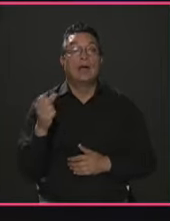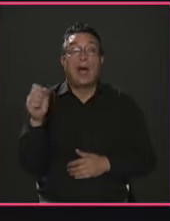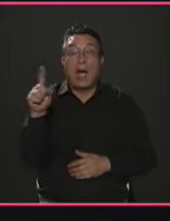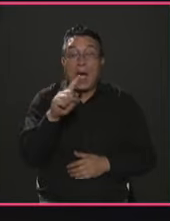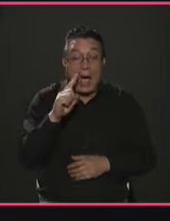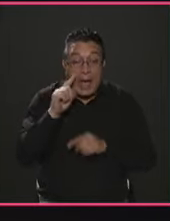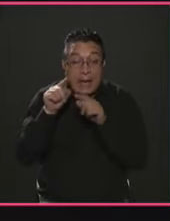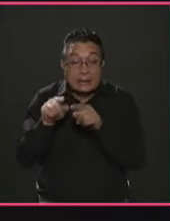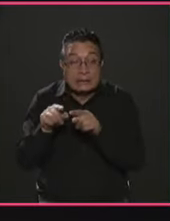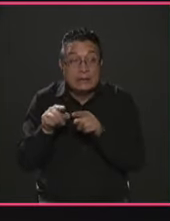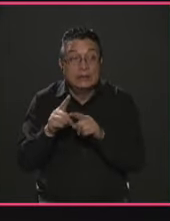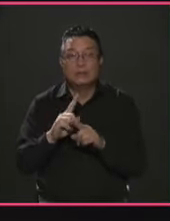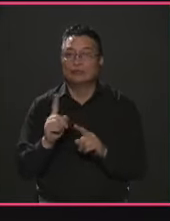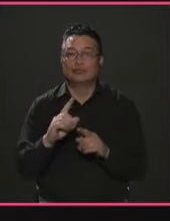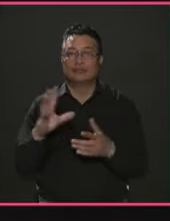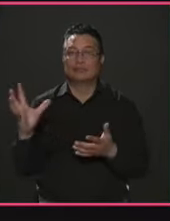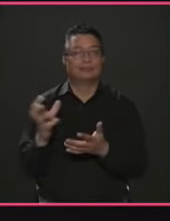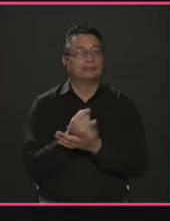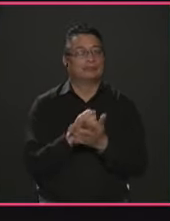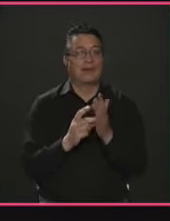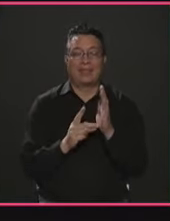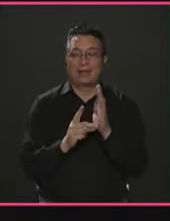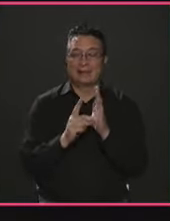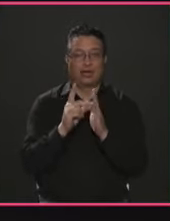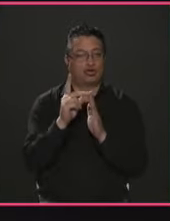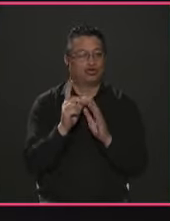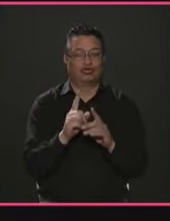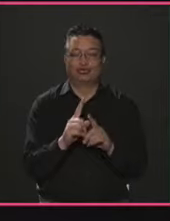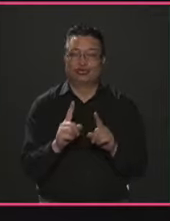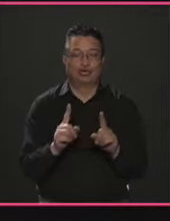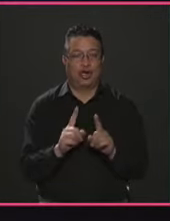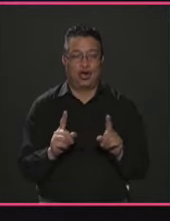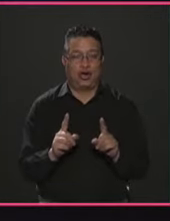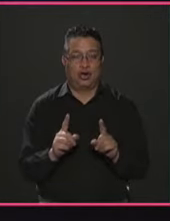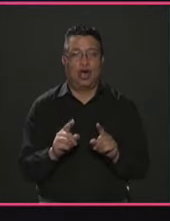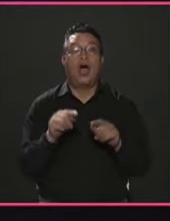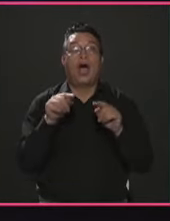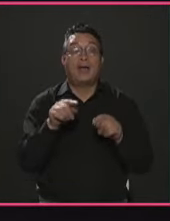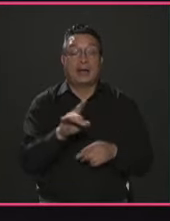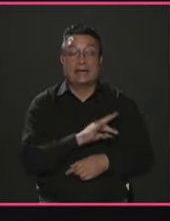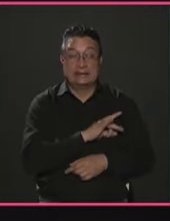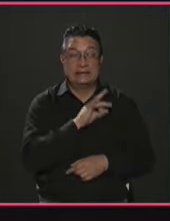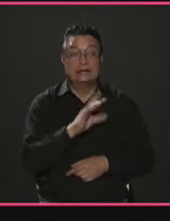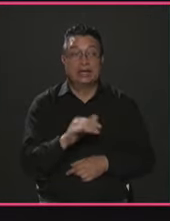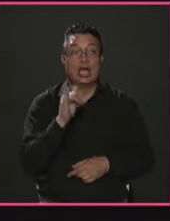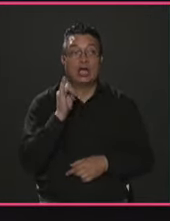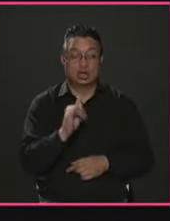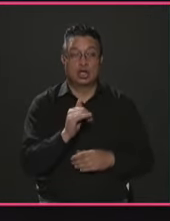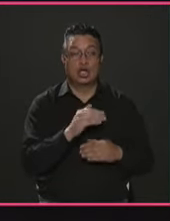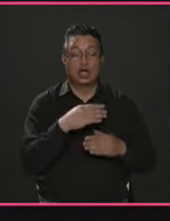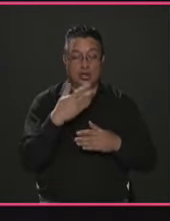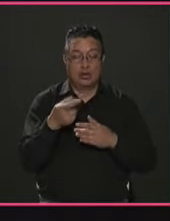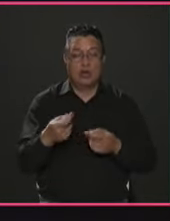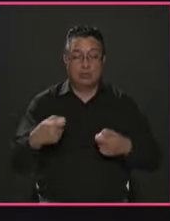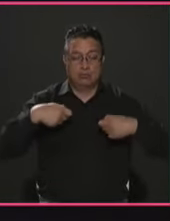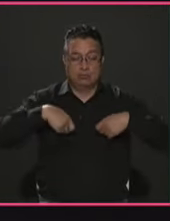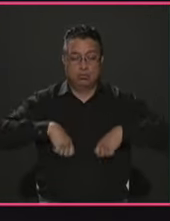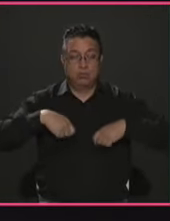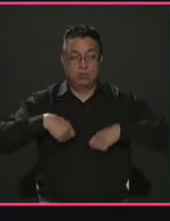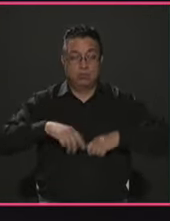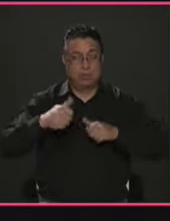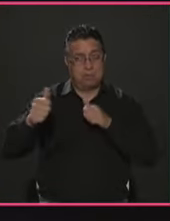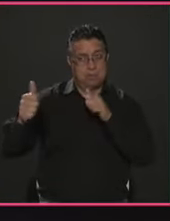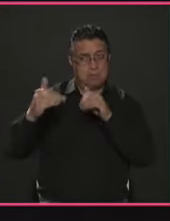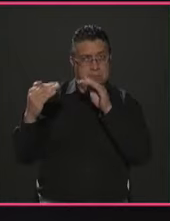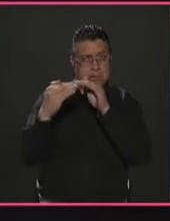no llegaremos al desarrollo en realidad ch venía convergiendo a nivel de ingreso perp de Portugal